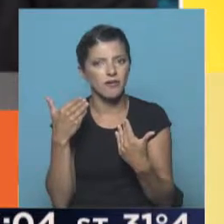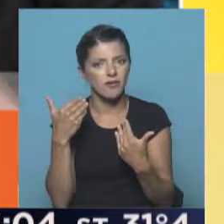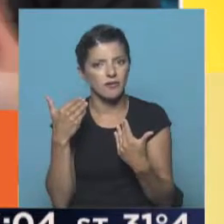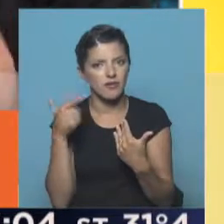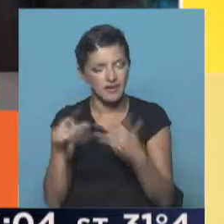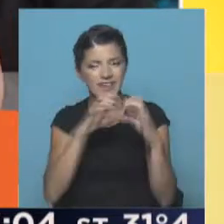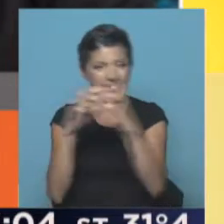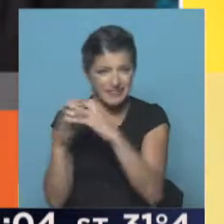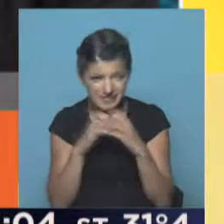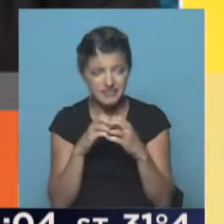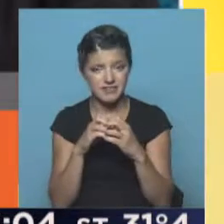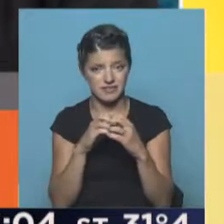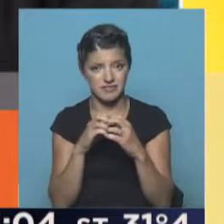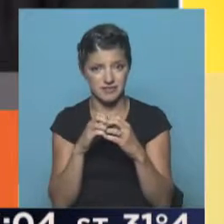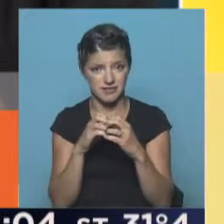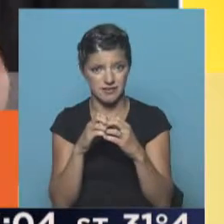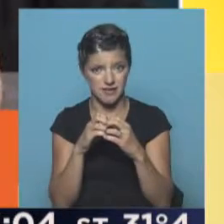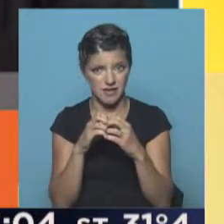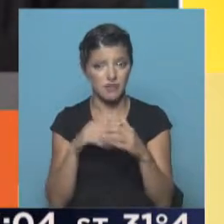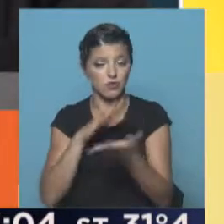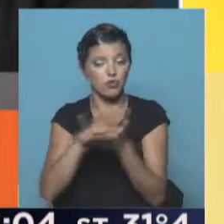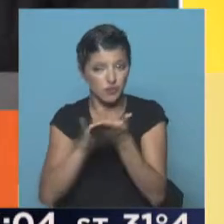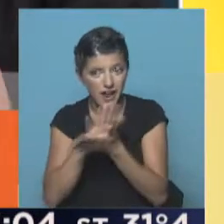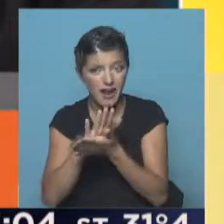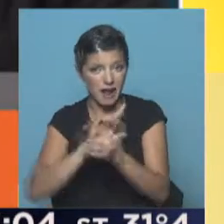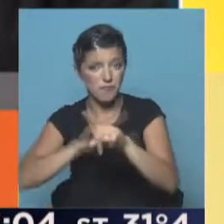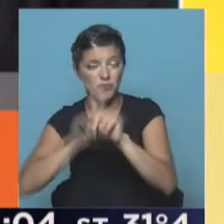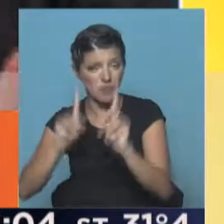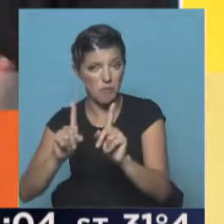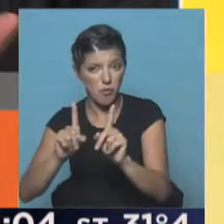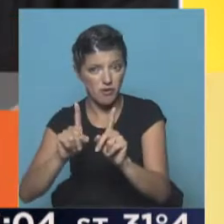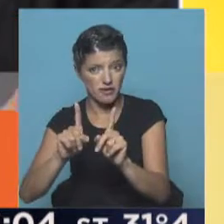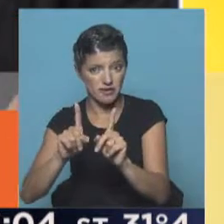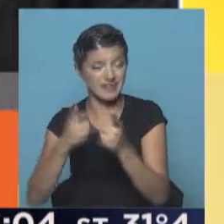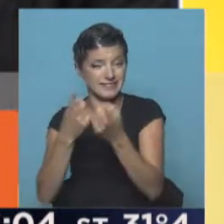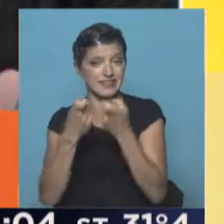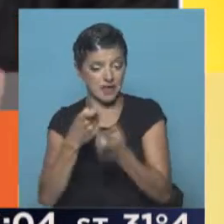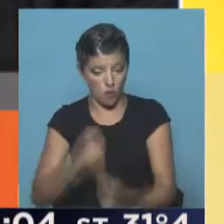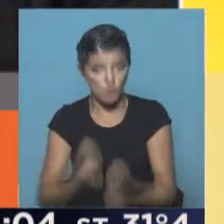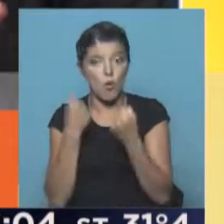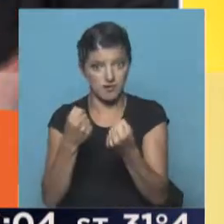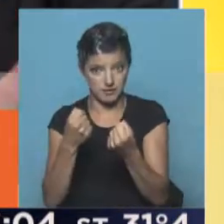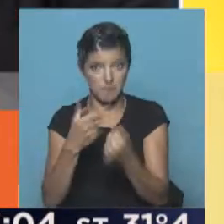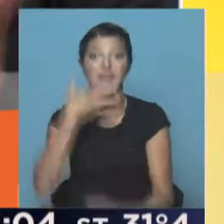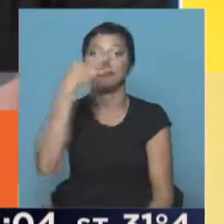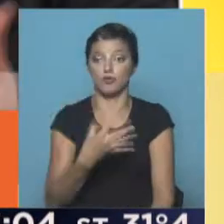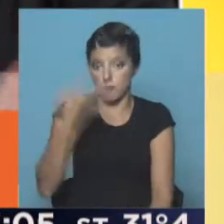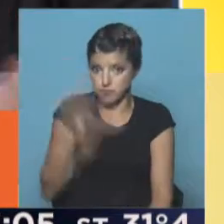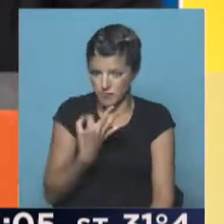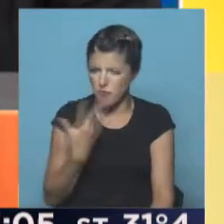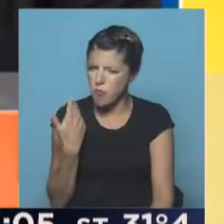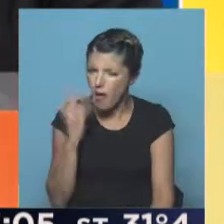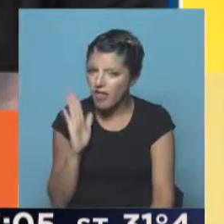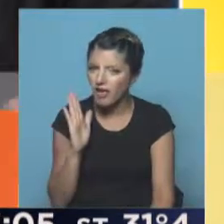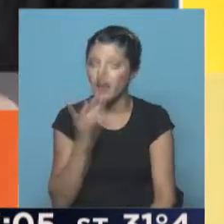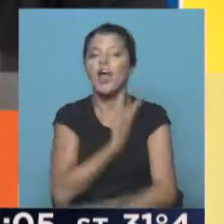crisis sin suficiente poder, un gobierno muy poderoso para afrontar y tomar las decisiones que tenga que tomar? Digamos, si ese